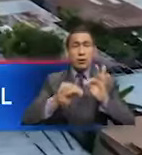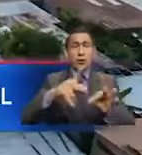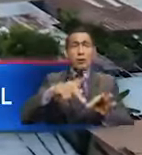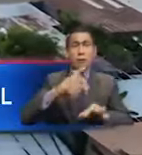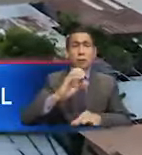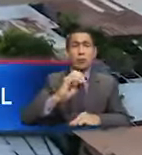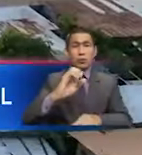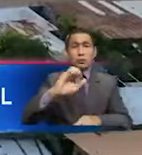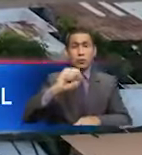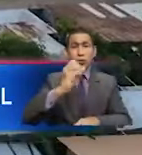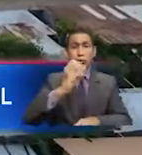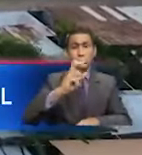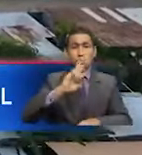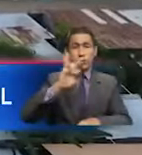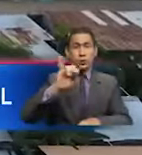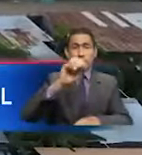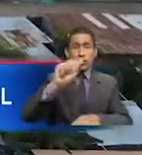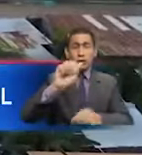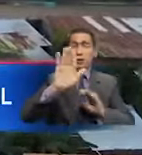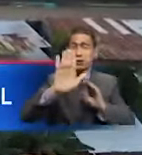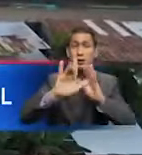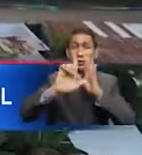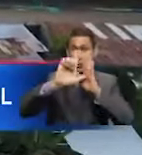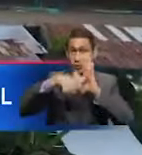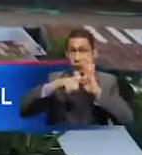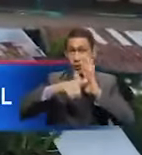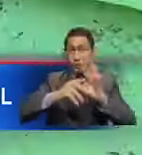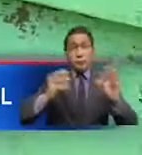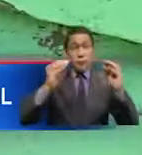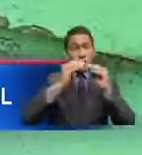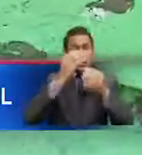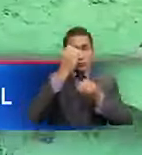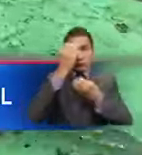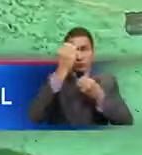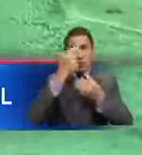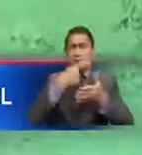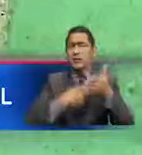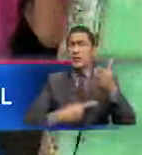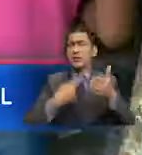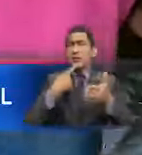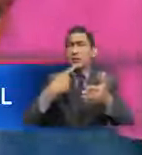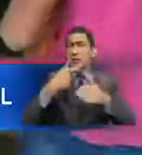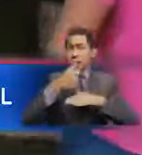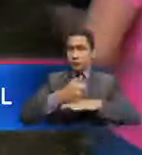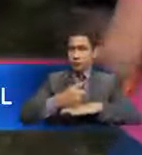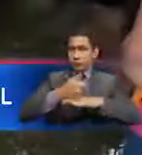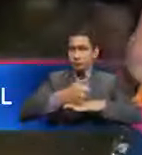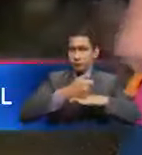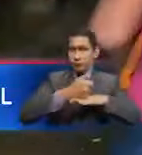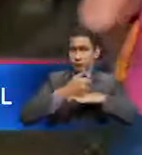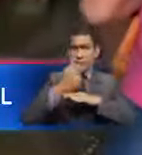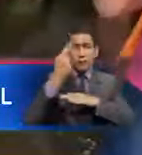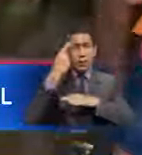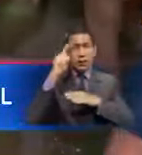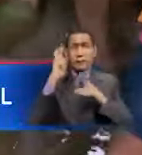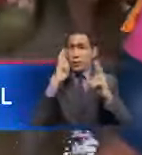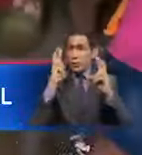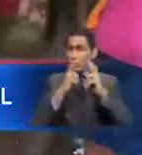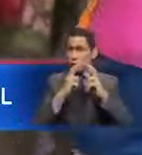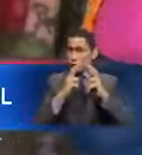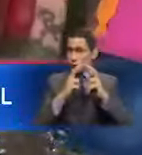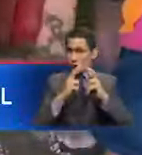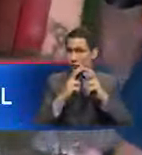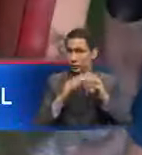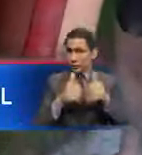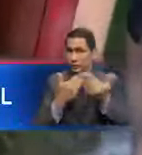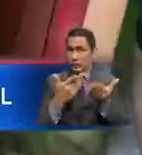a tener información de primera mano por parte de las autoridades de Segura EP, de los representantes de Segura EP, para conocer los estragos